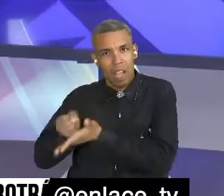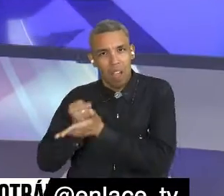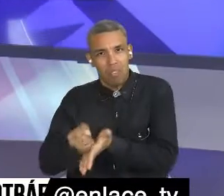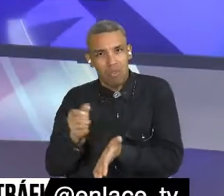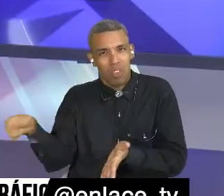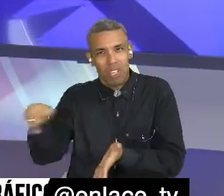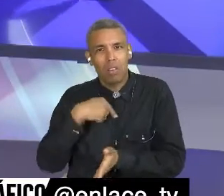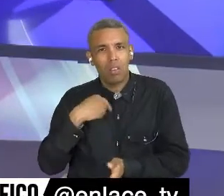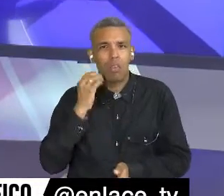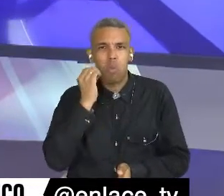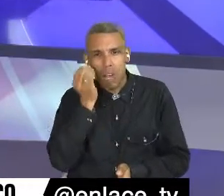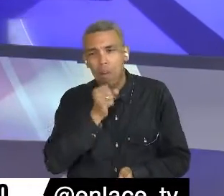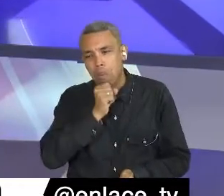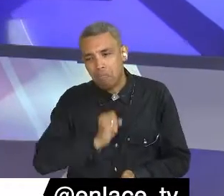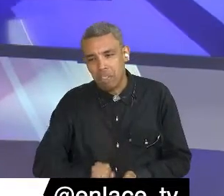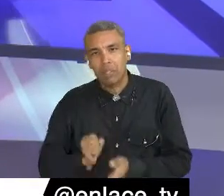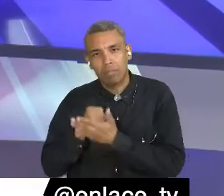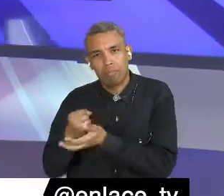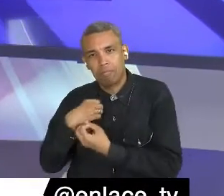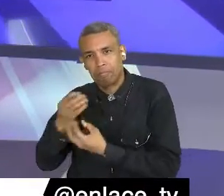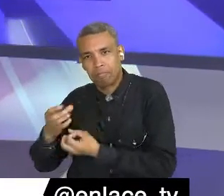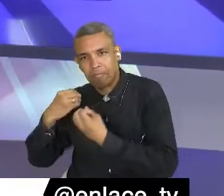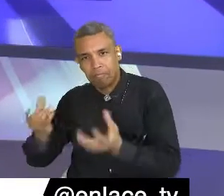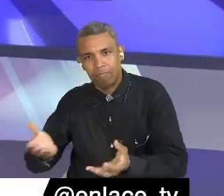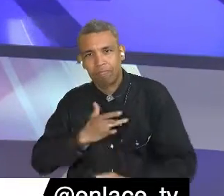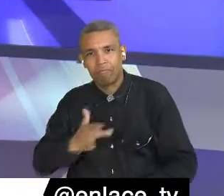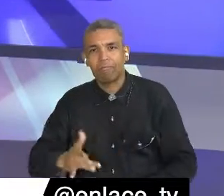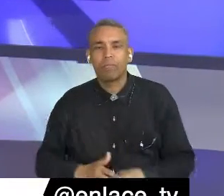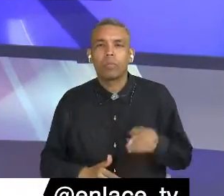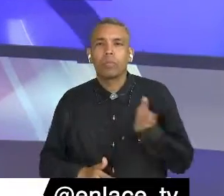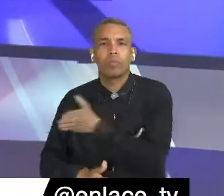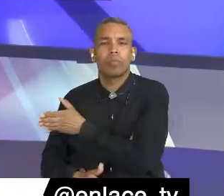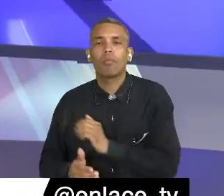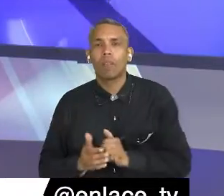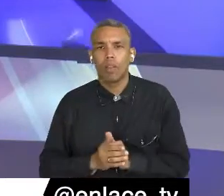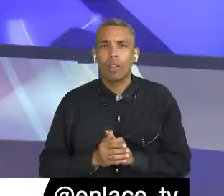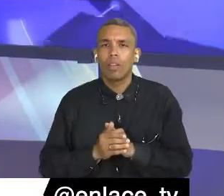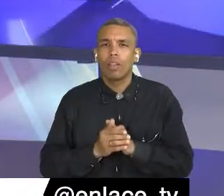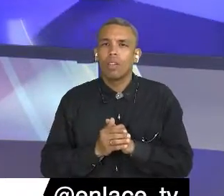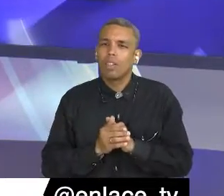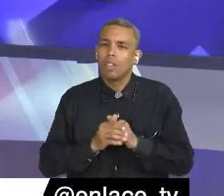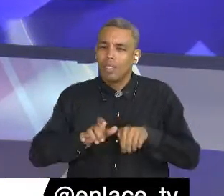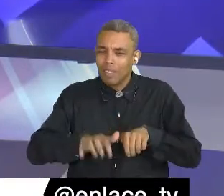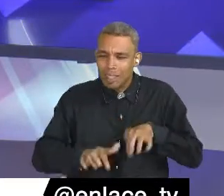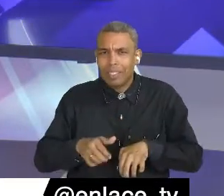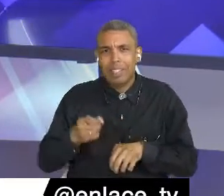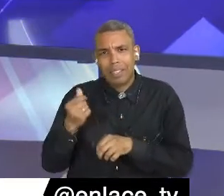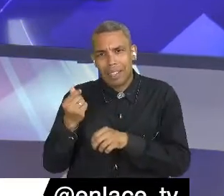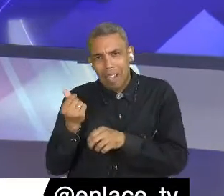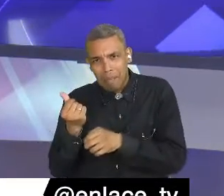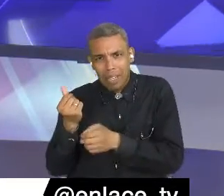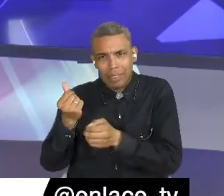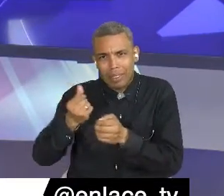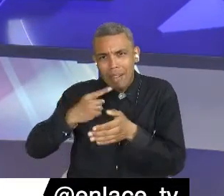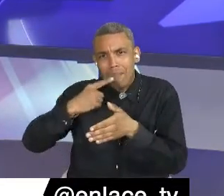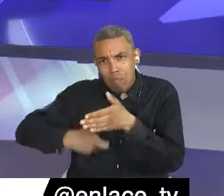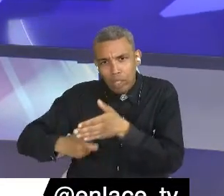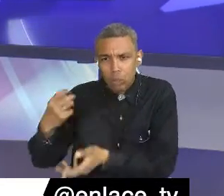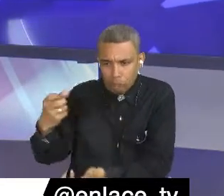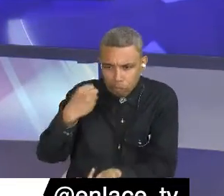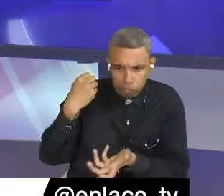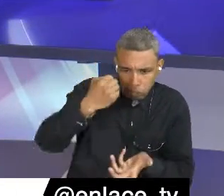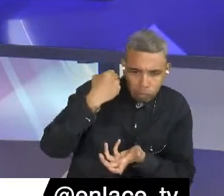la campaña que emprende la Secretaría de Hacienda para que los barranqueños contribuyan con sus obligaciones. Esta iniciativa visitó la Comuna 4